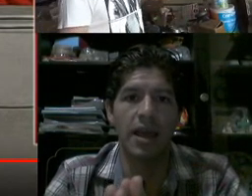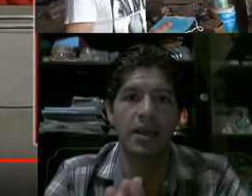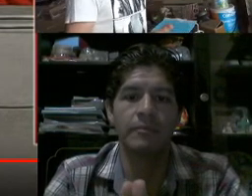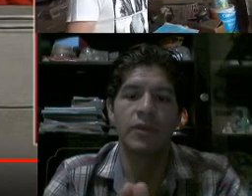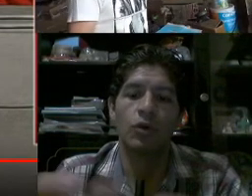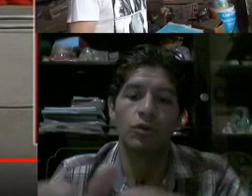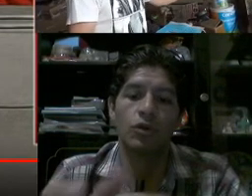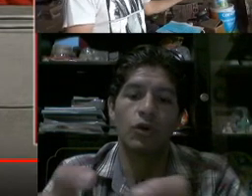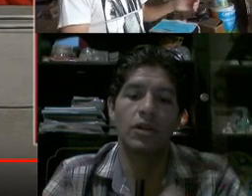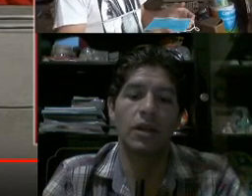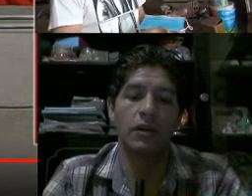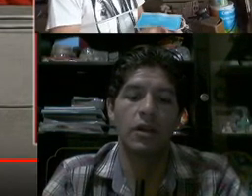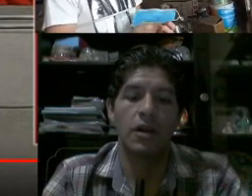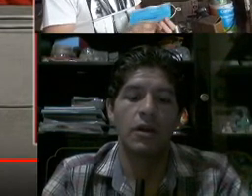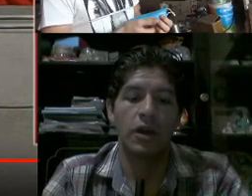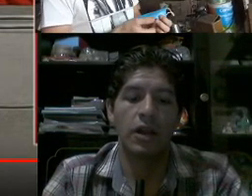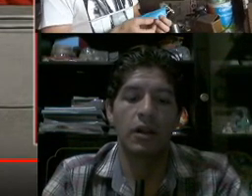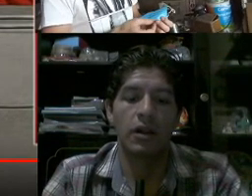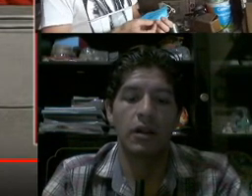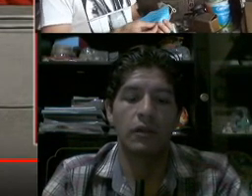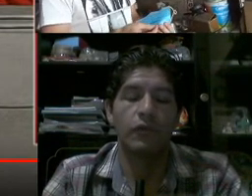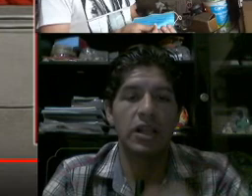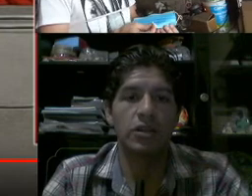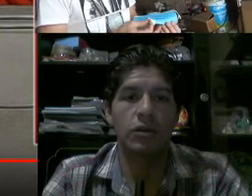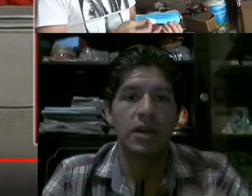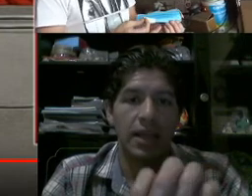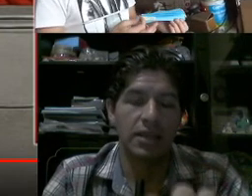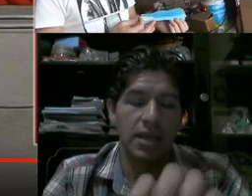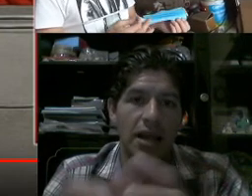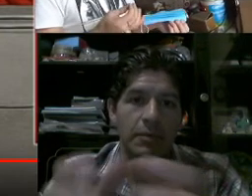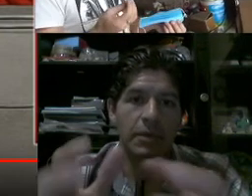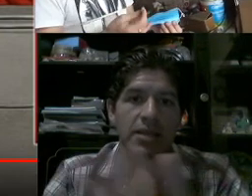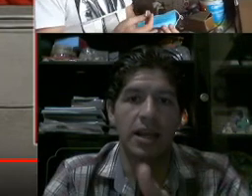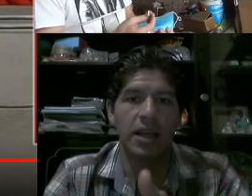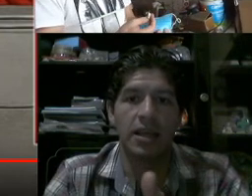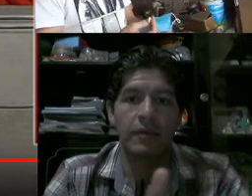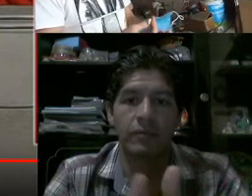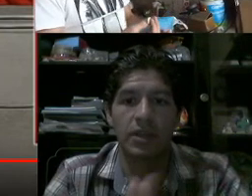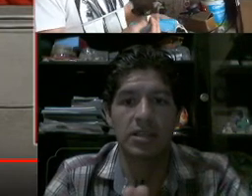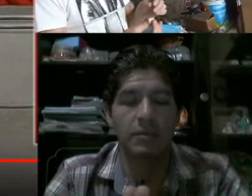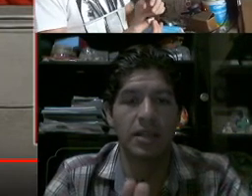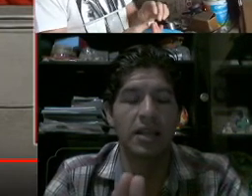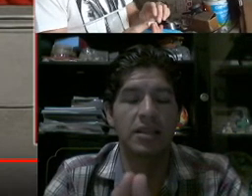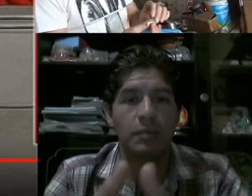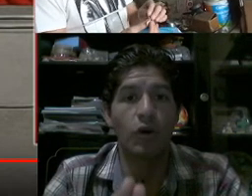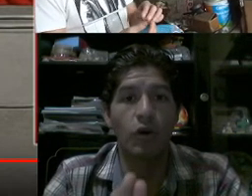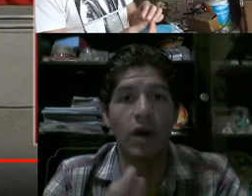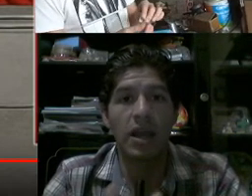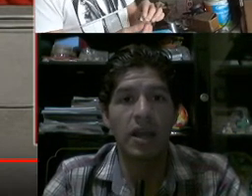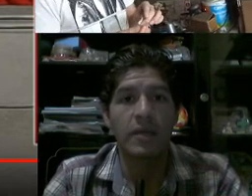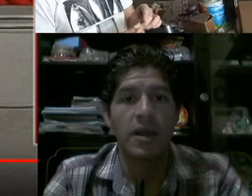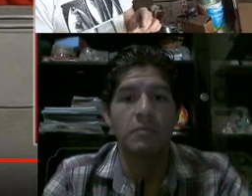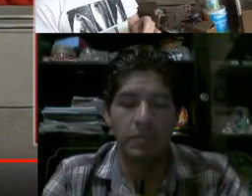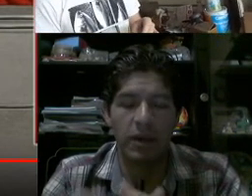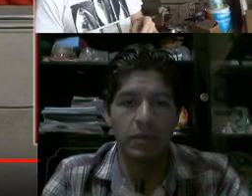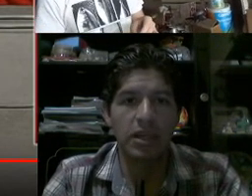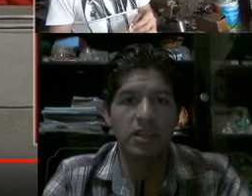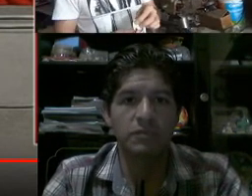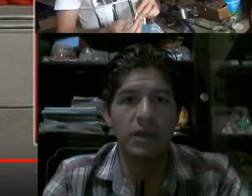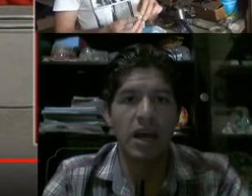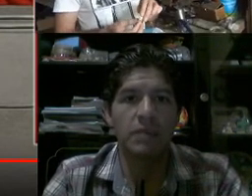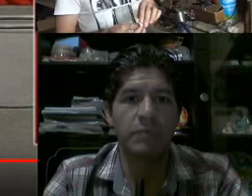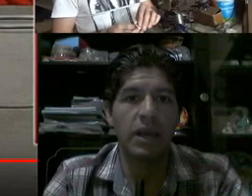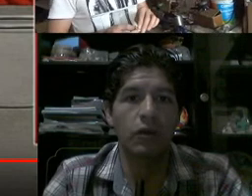entrada de aire junto con el filtro que tiene la mascarilla. De esa manera entra poco aire, me